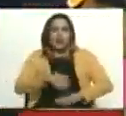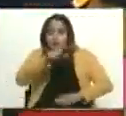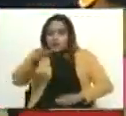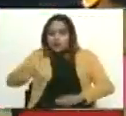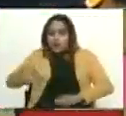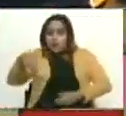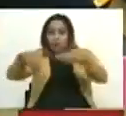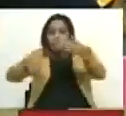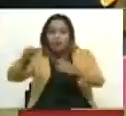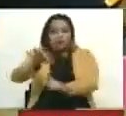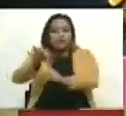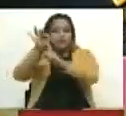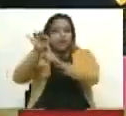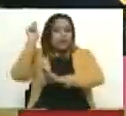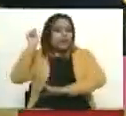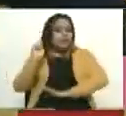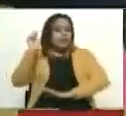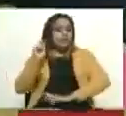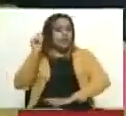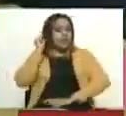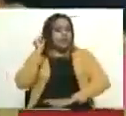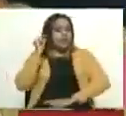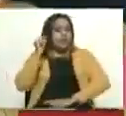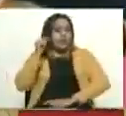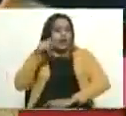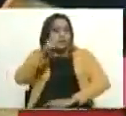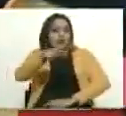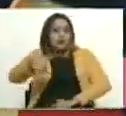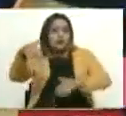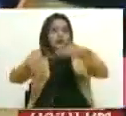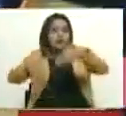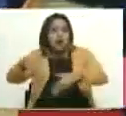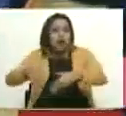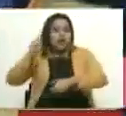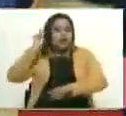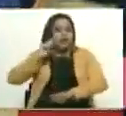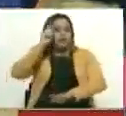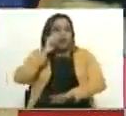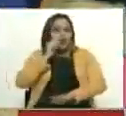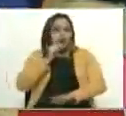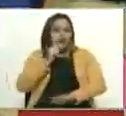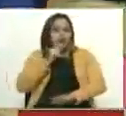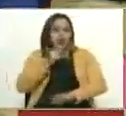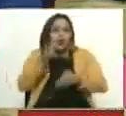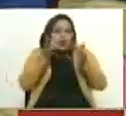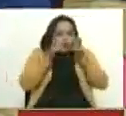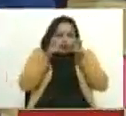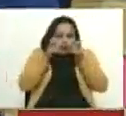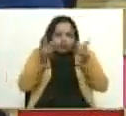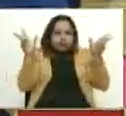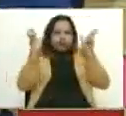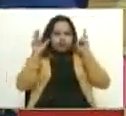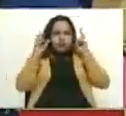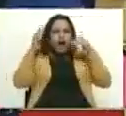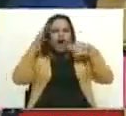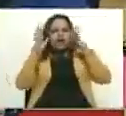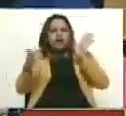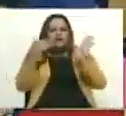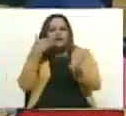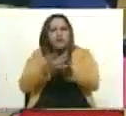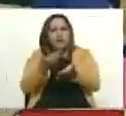como diputadas, con la gente que los eligió como diputados, escuchando, llevando las propuestas que tengamos